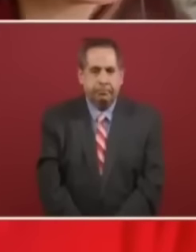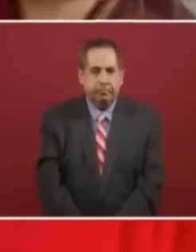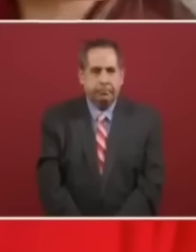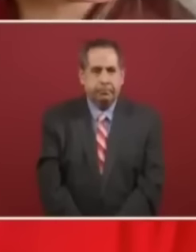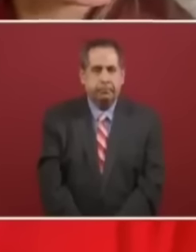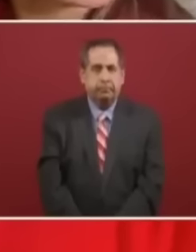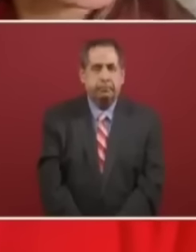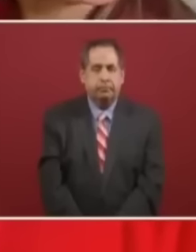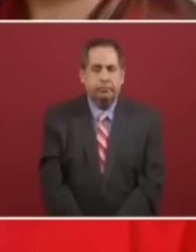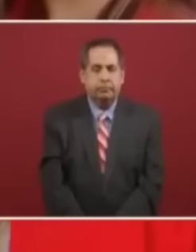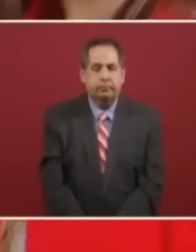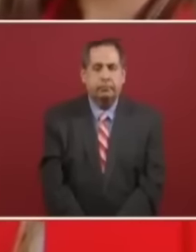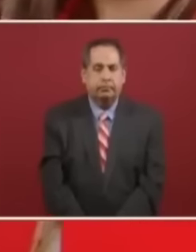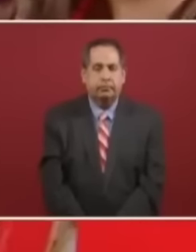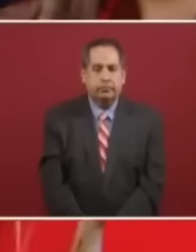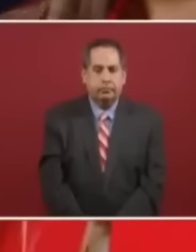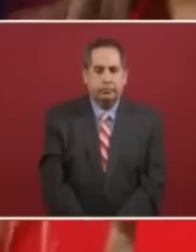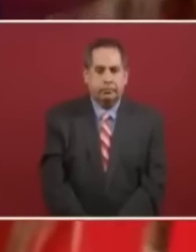gritarlo.